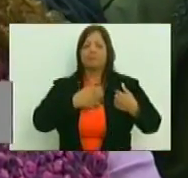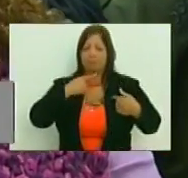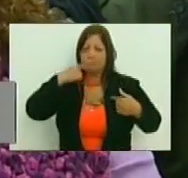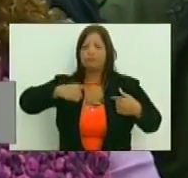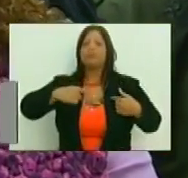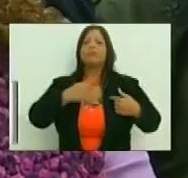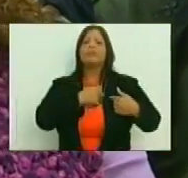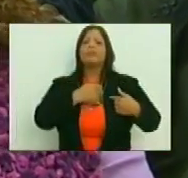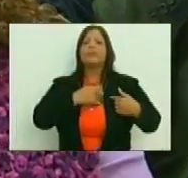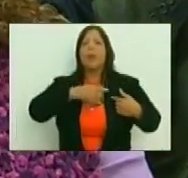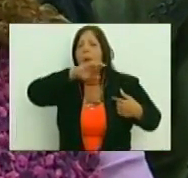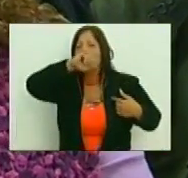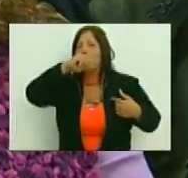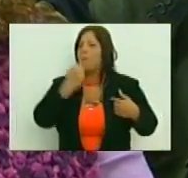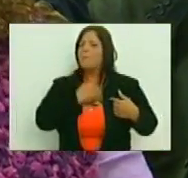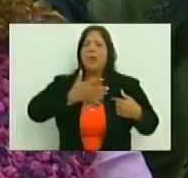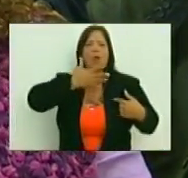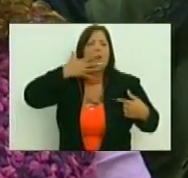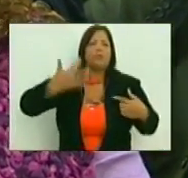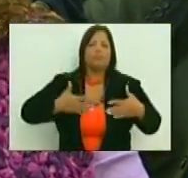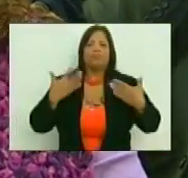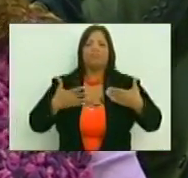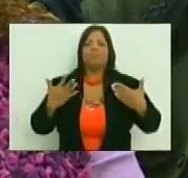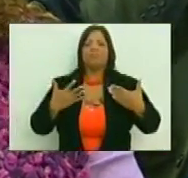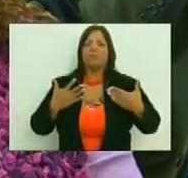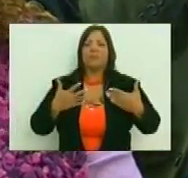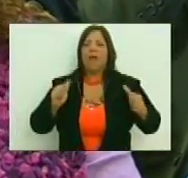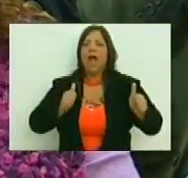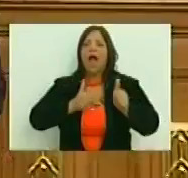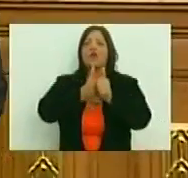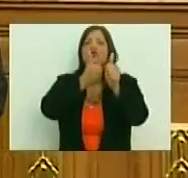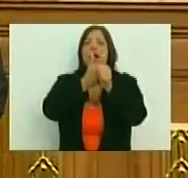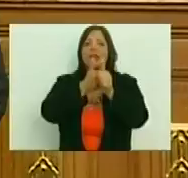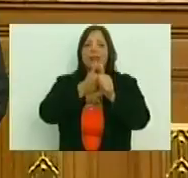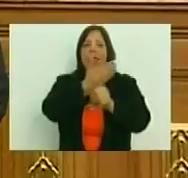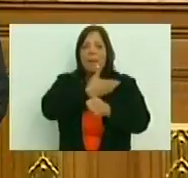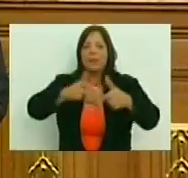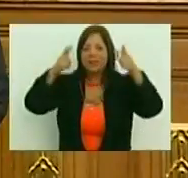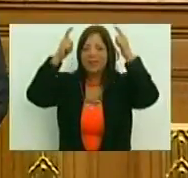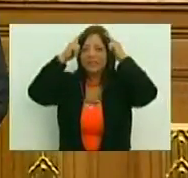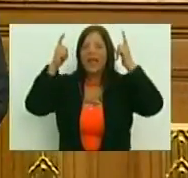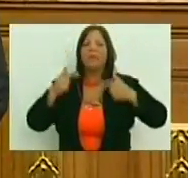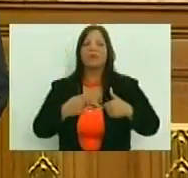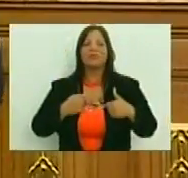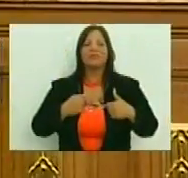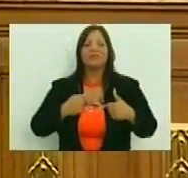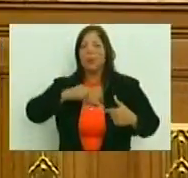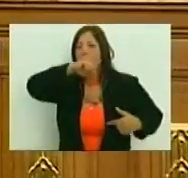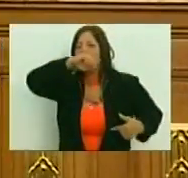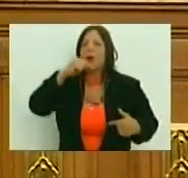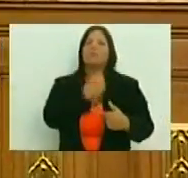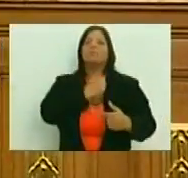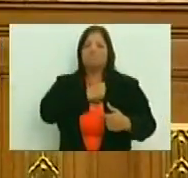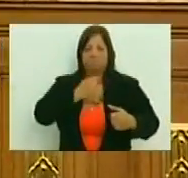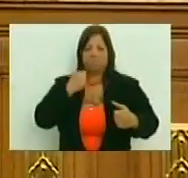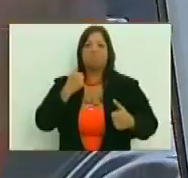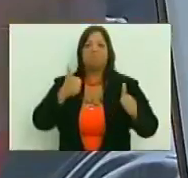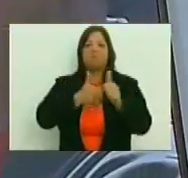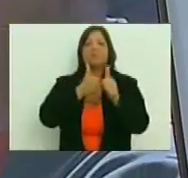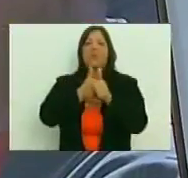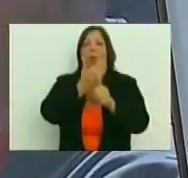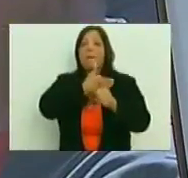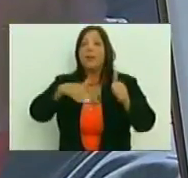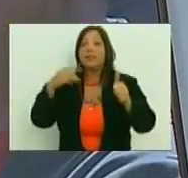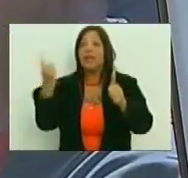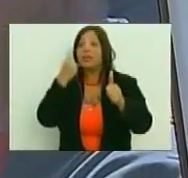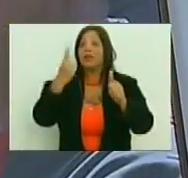decirlo. Mi mayor orgullo, haber sido el ayudante personal de Hugo Chávez, ¿oyeron? No solamente porque era un